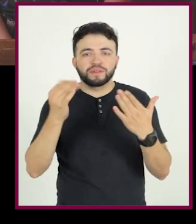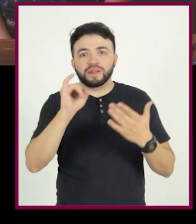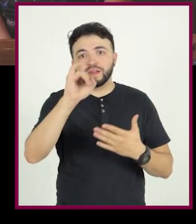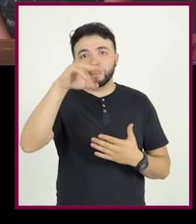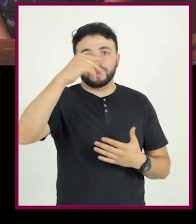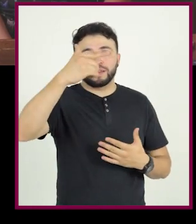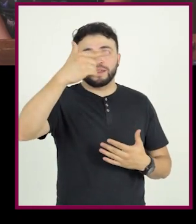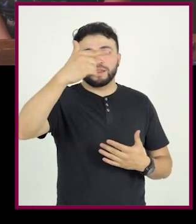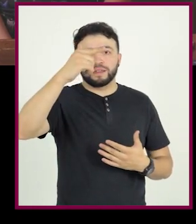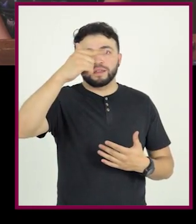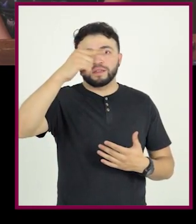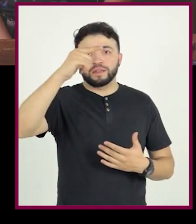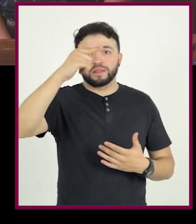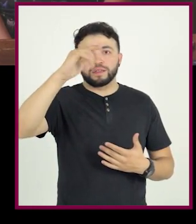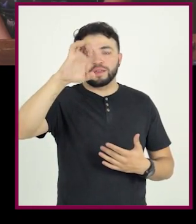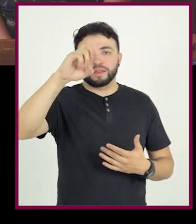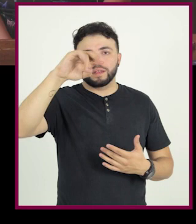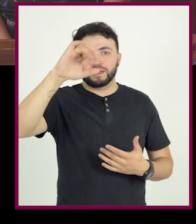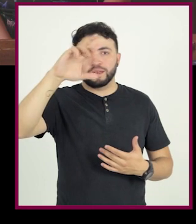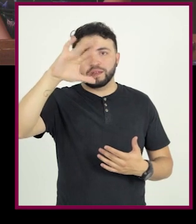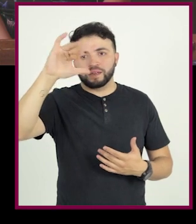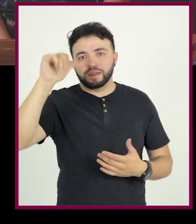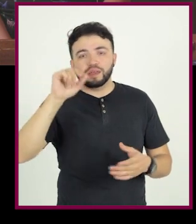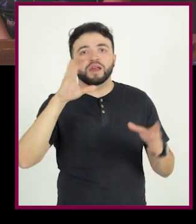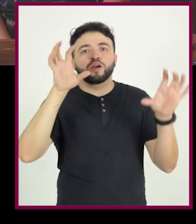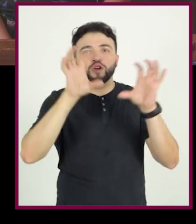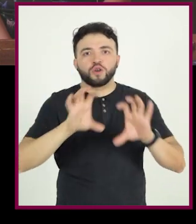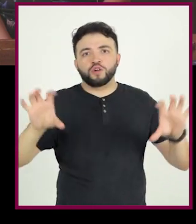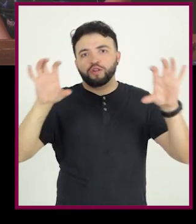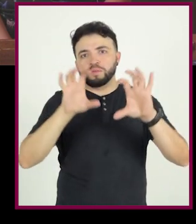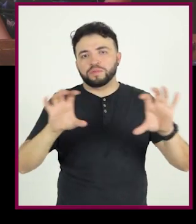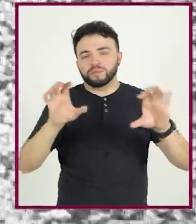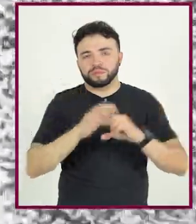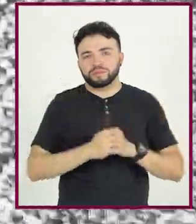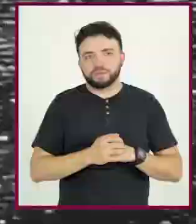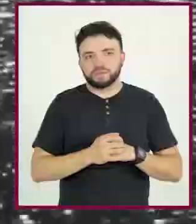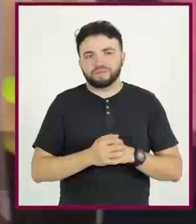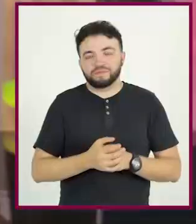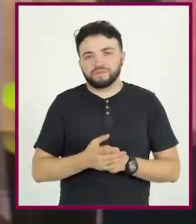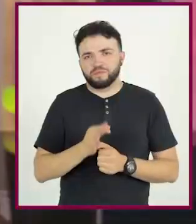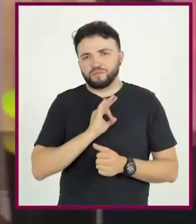estudiar ingeniería en computación. ¿Me podrían ustedes explicar?